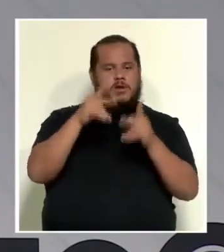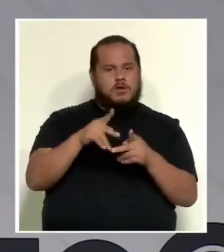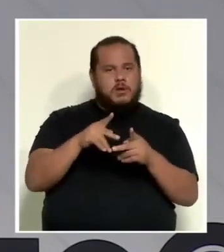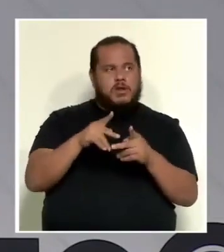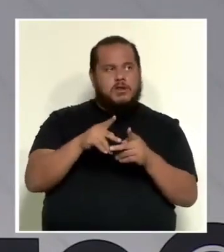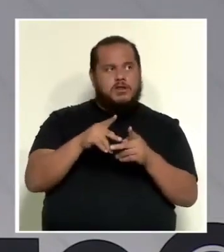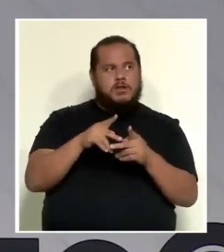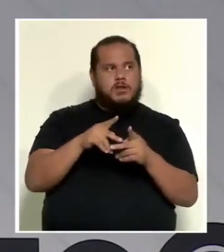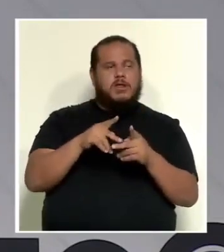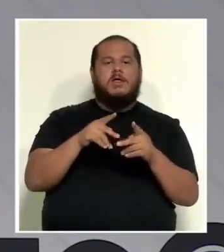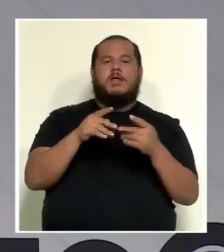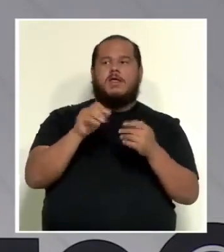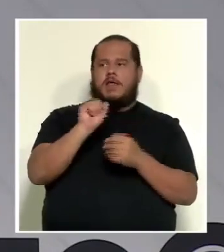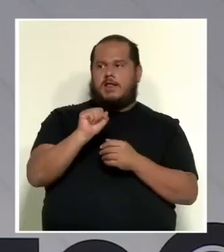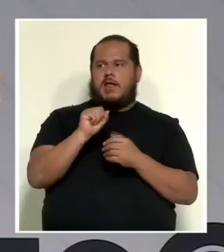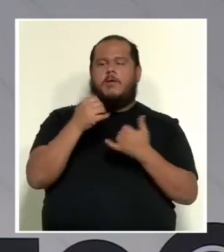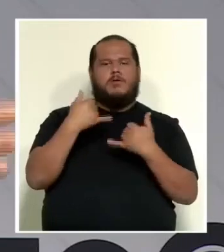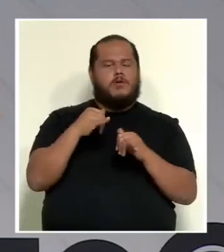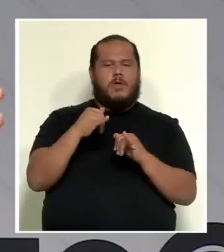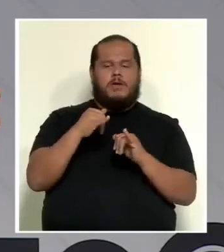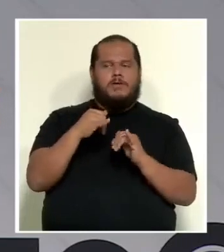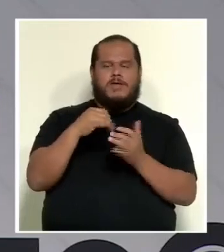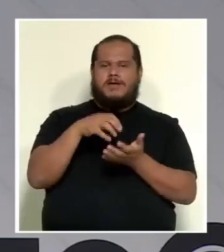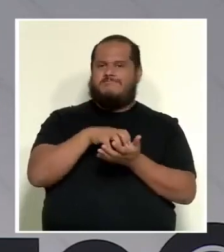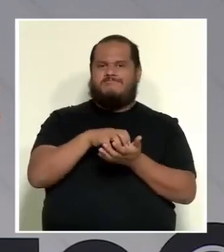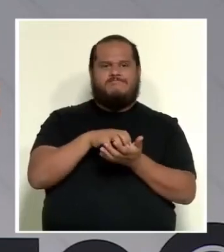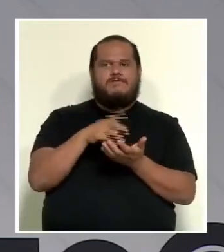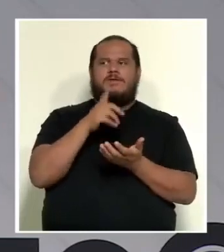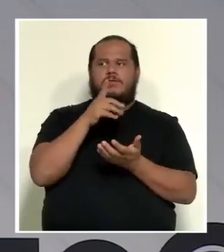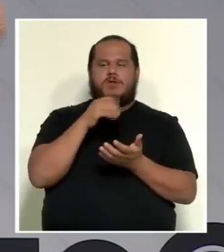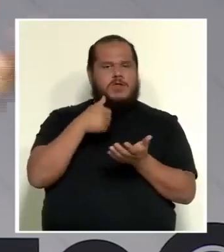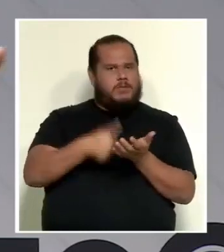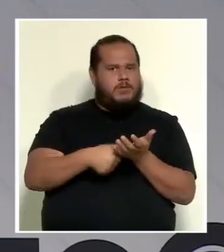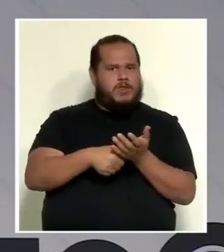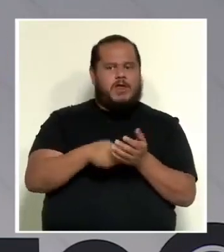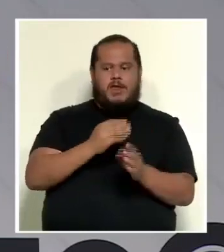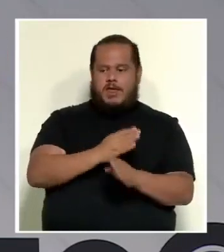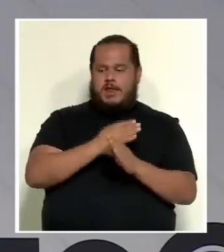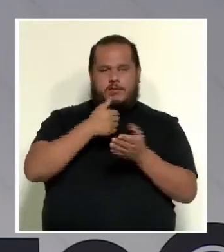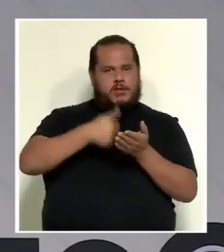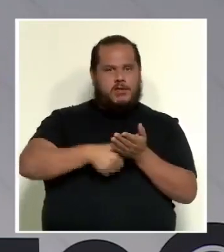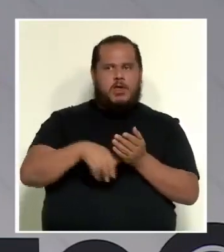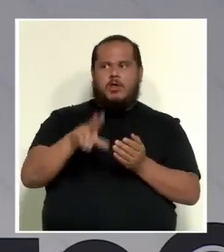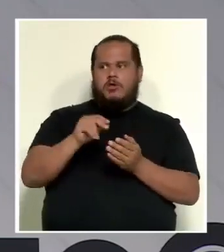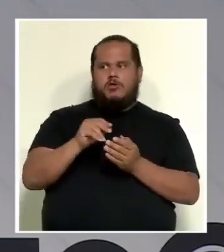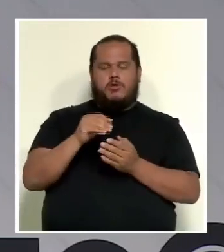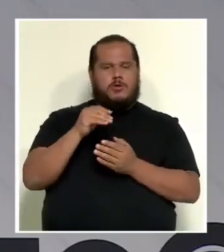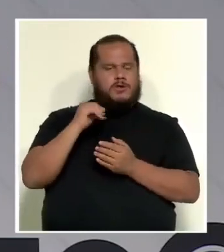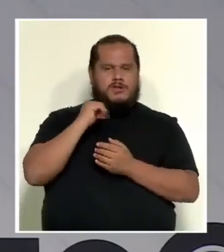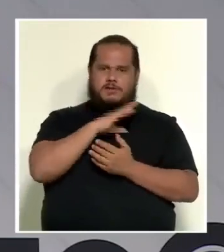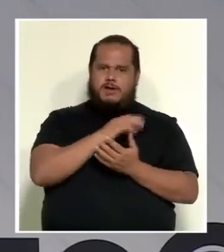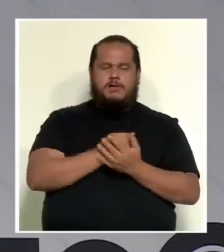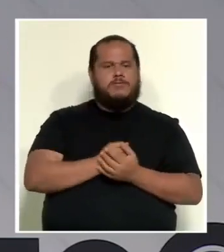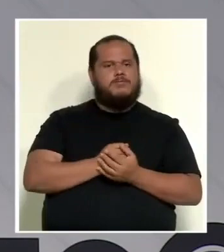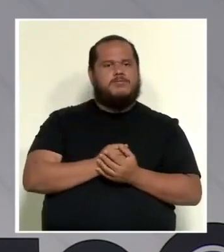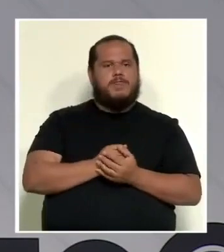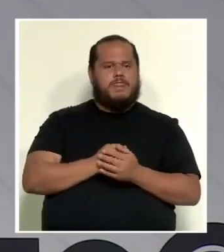sábado todavía estaban indecisas de por quién votar. Entonces, el abstencionismo no es de extrañar. Es que